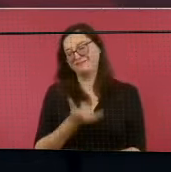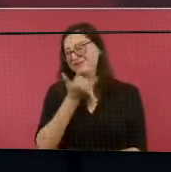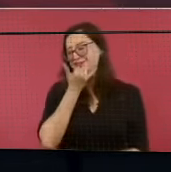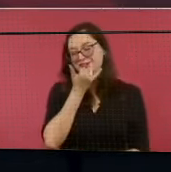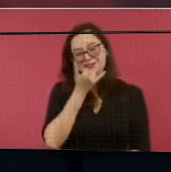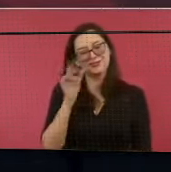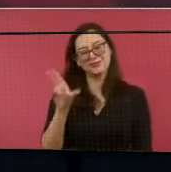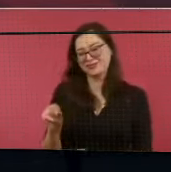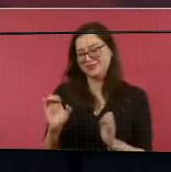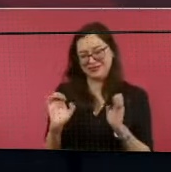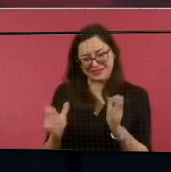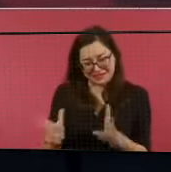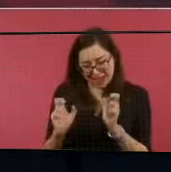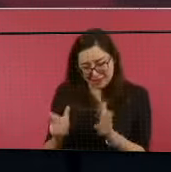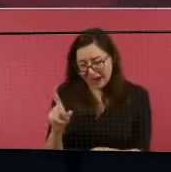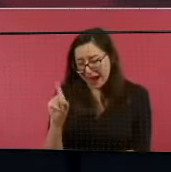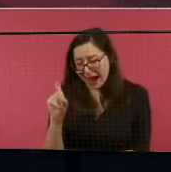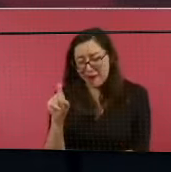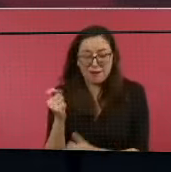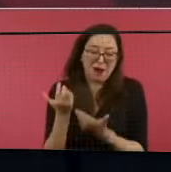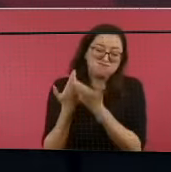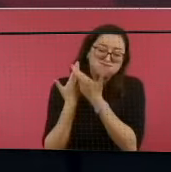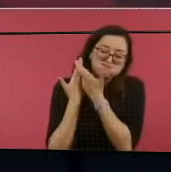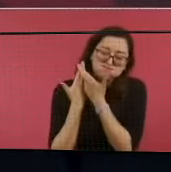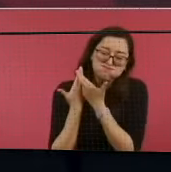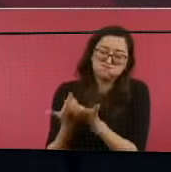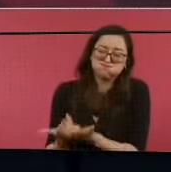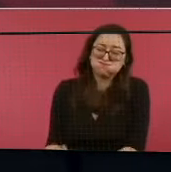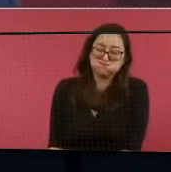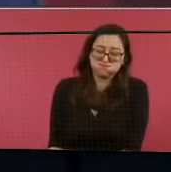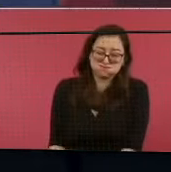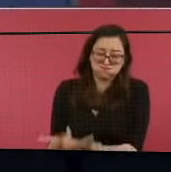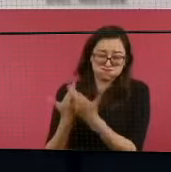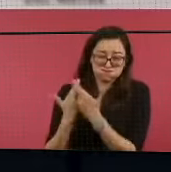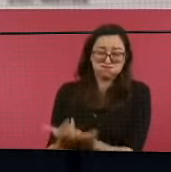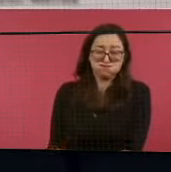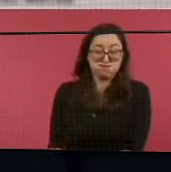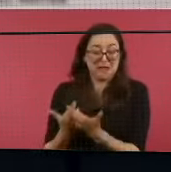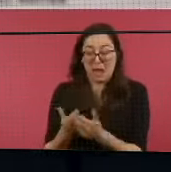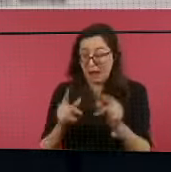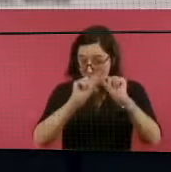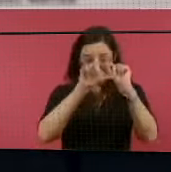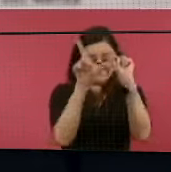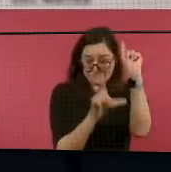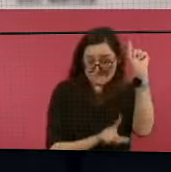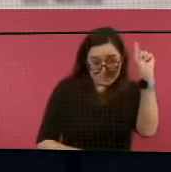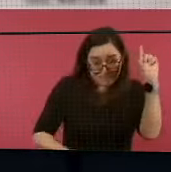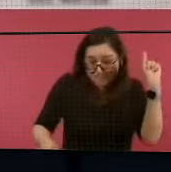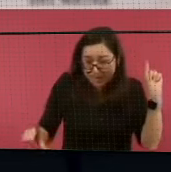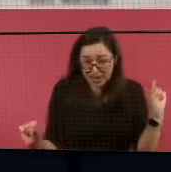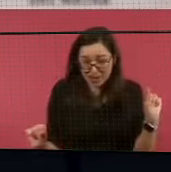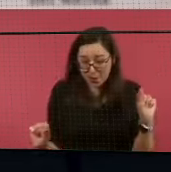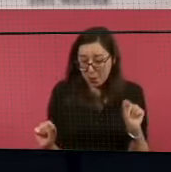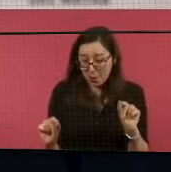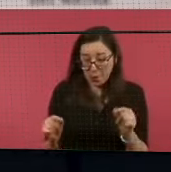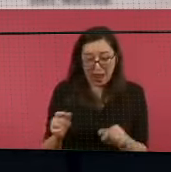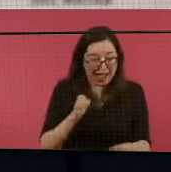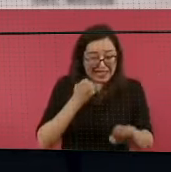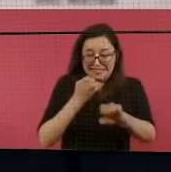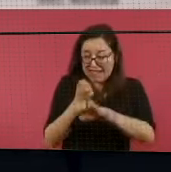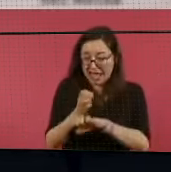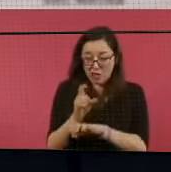Y sí estuvimos en los lugares por ejemplo en Chiapas Ah no estás mal porque en Chiapas es donde más agua hay sí